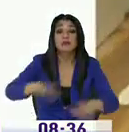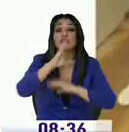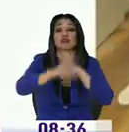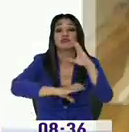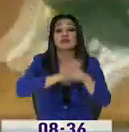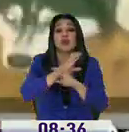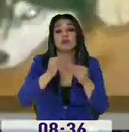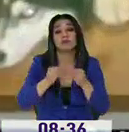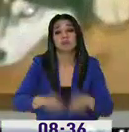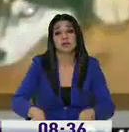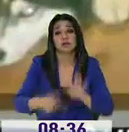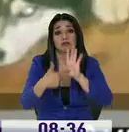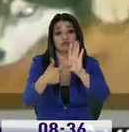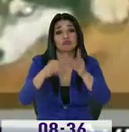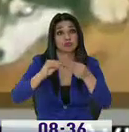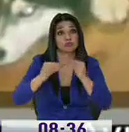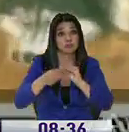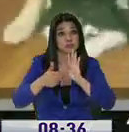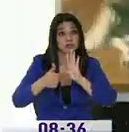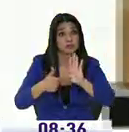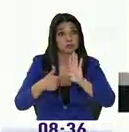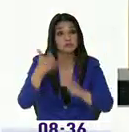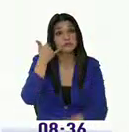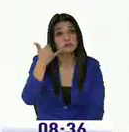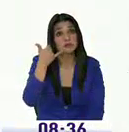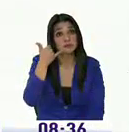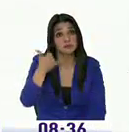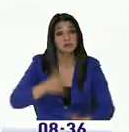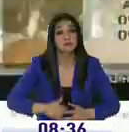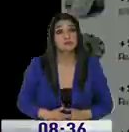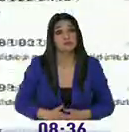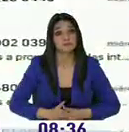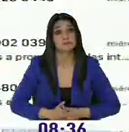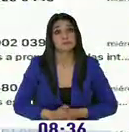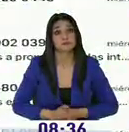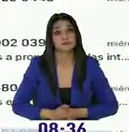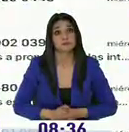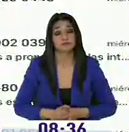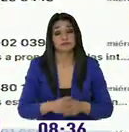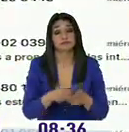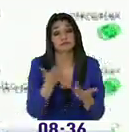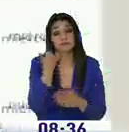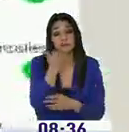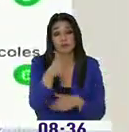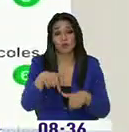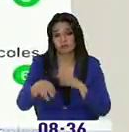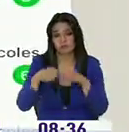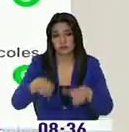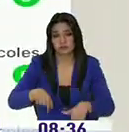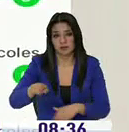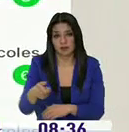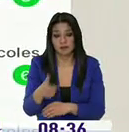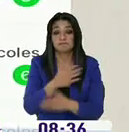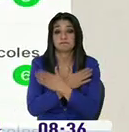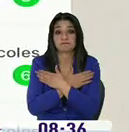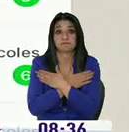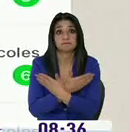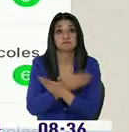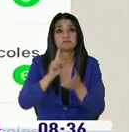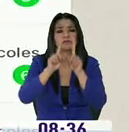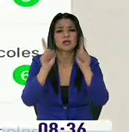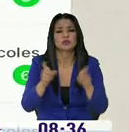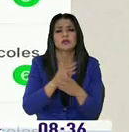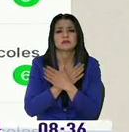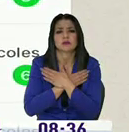se ha extraviado. Ahí está el número para que por favor ayudemos. Si alguien sabe, me escríbanos por acá también. Saludos, señores TBC, tengo una pregunta que le